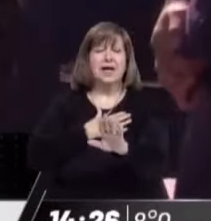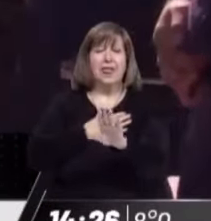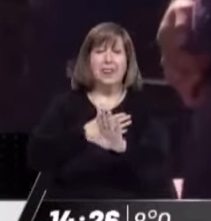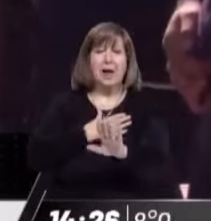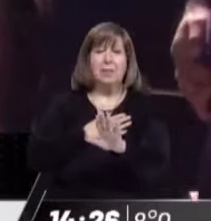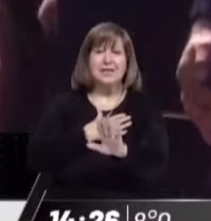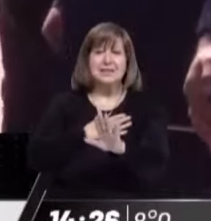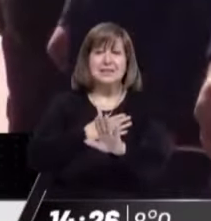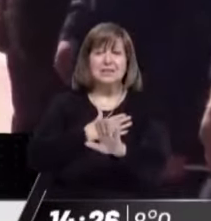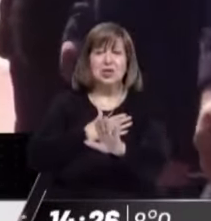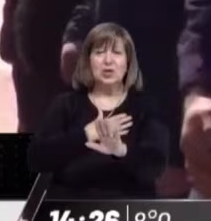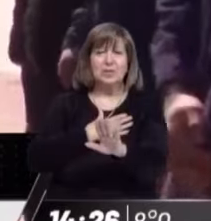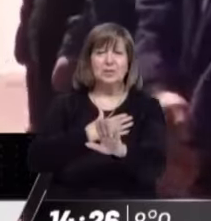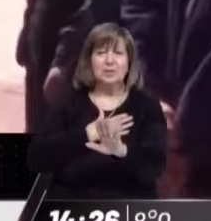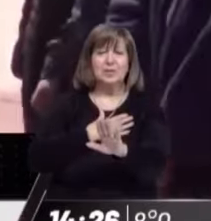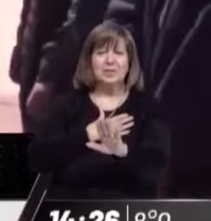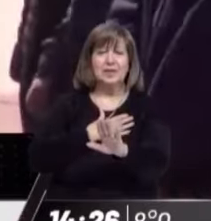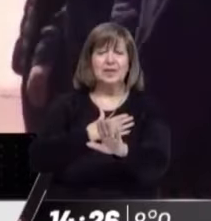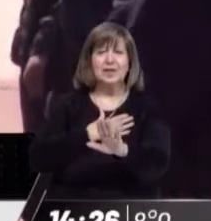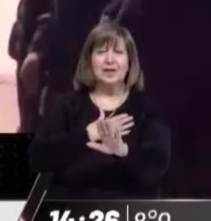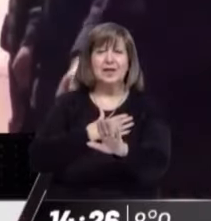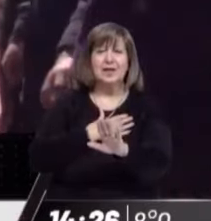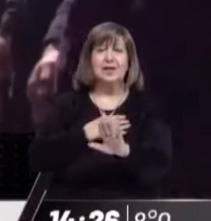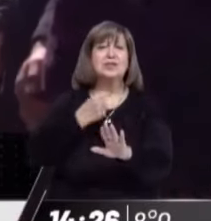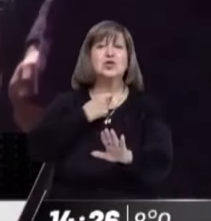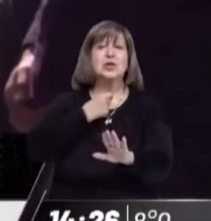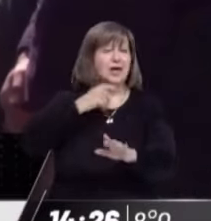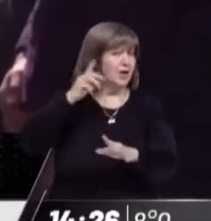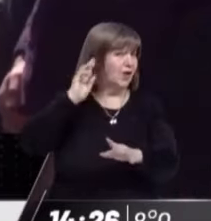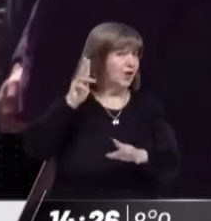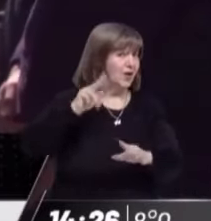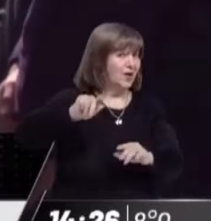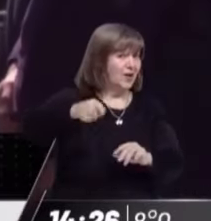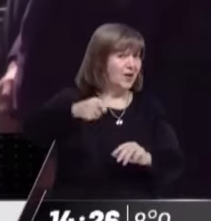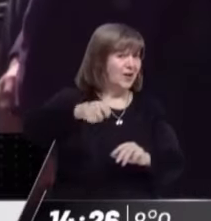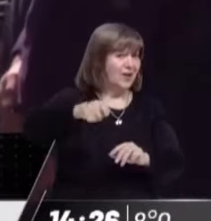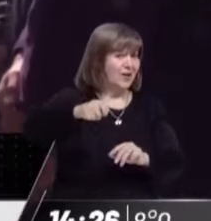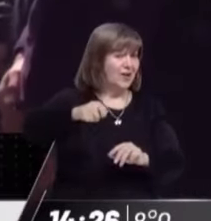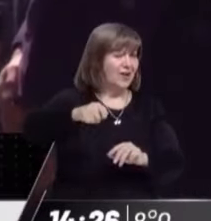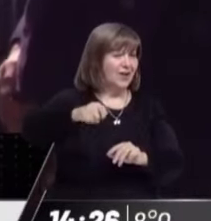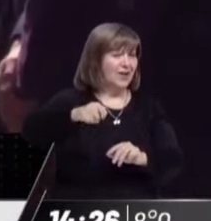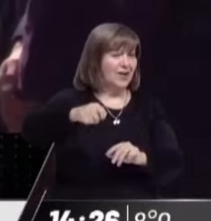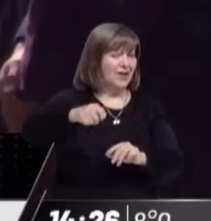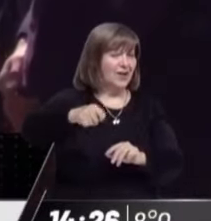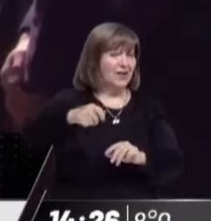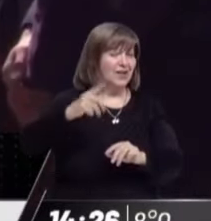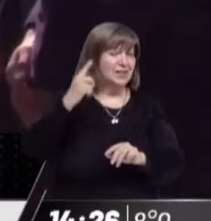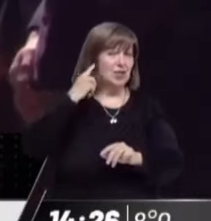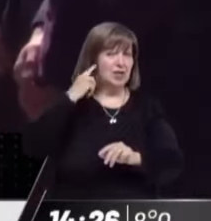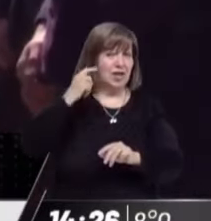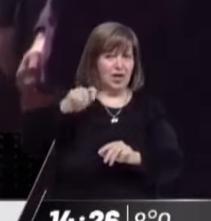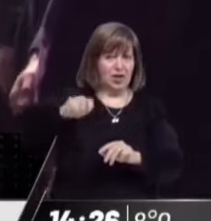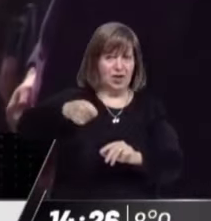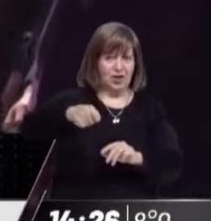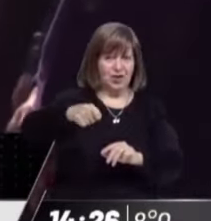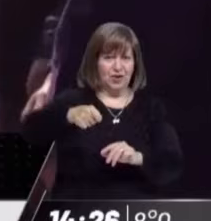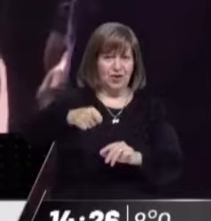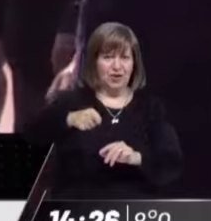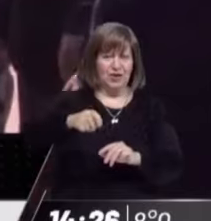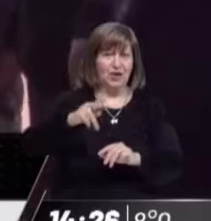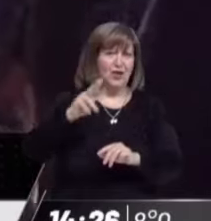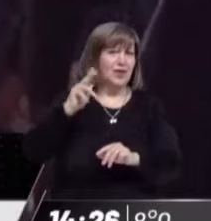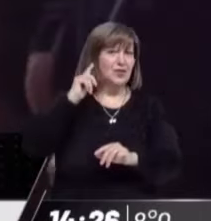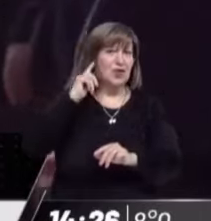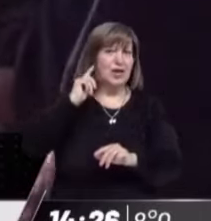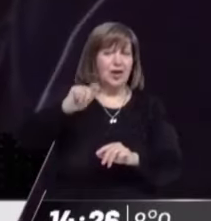de Pablo no ves al mundo. No, y quiero prenderlo y voy a... No, no, y voy a ir hasta no. allá, voy a desarrollar 200 kilómetros por hora y después voy a